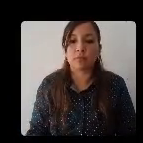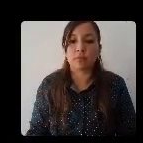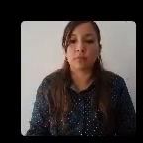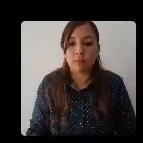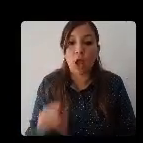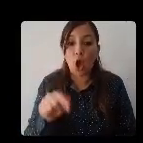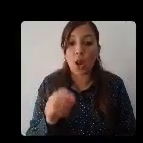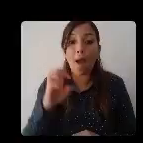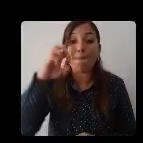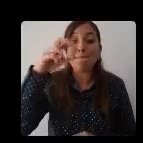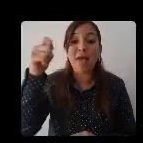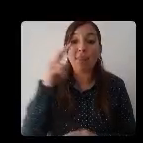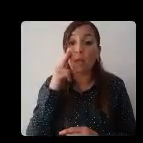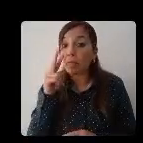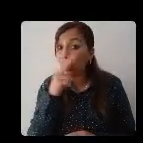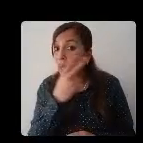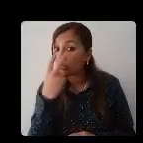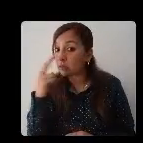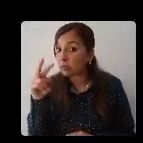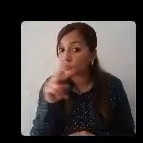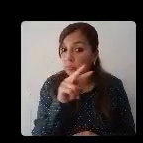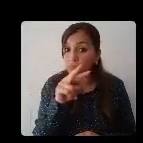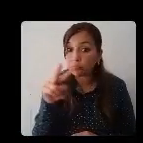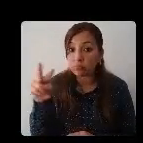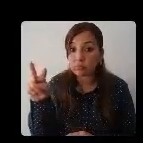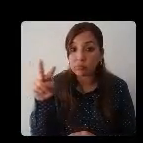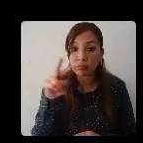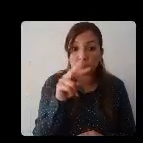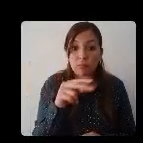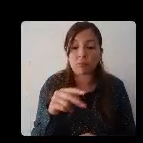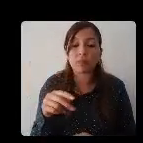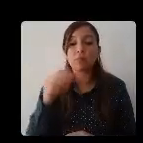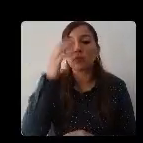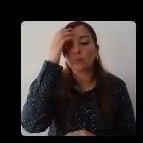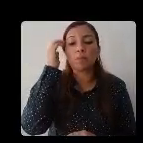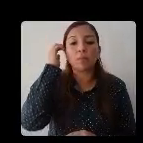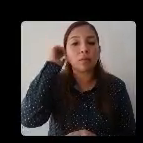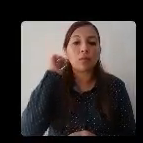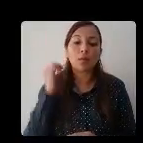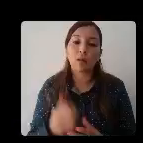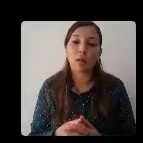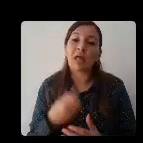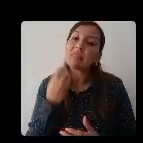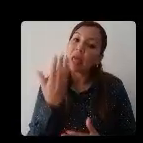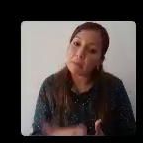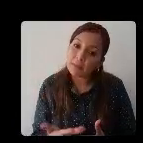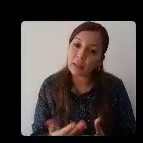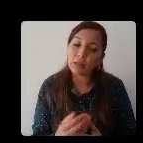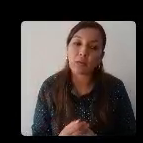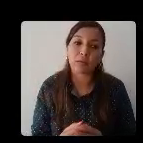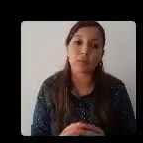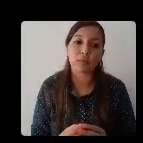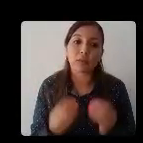esta enfermedad y tenemos que aprender a vivir con esto, ¿no? Porque también la economía está un poco difícil,